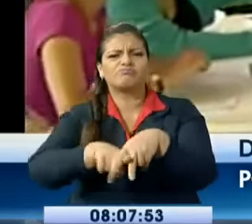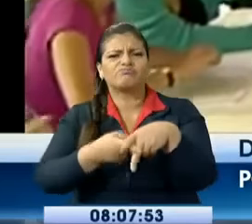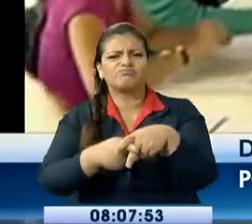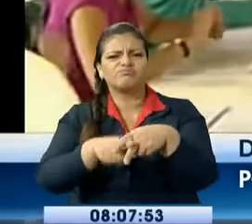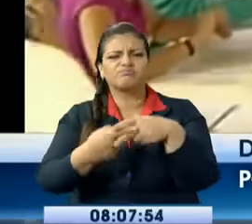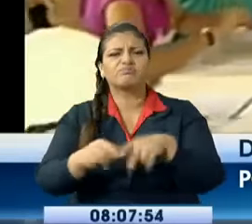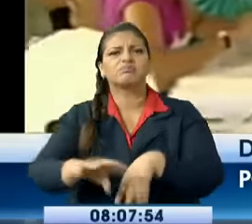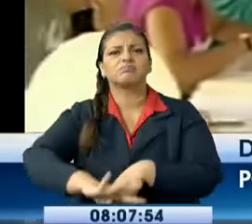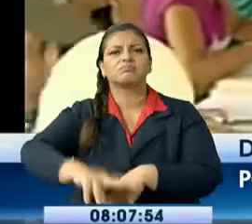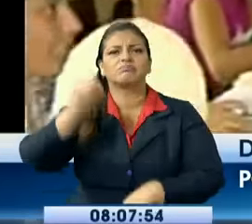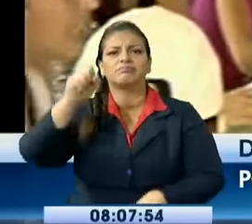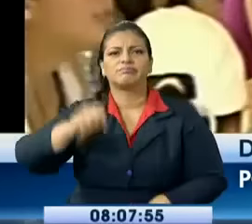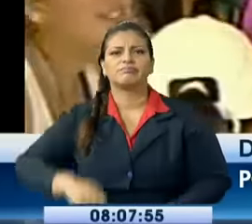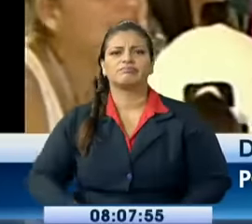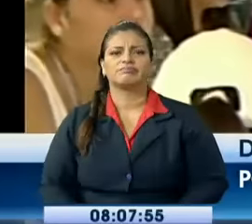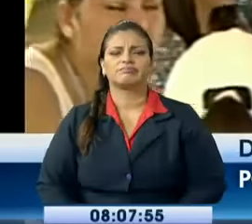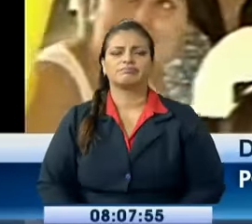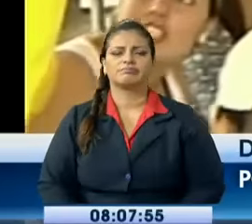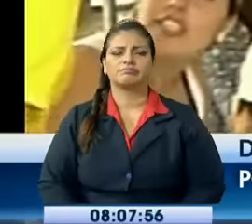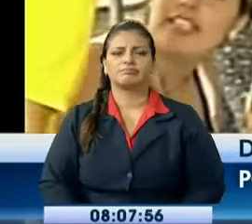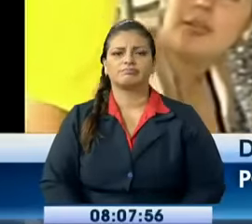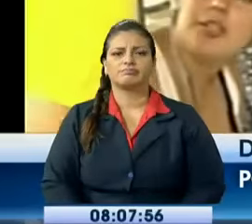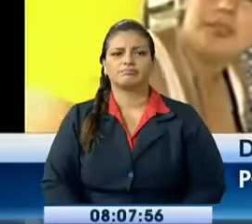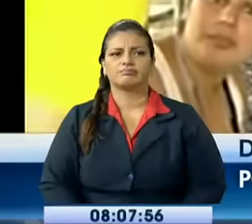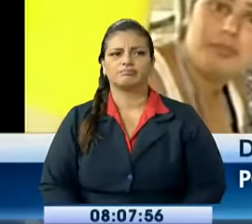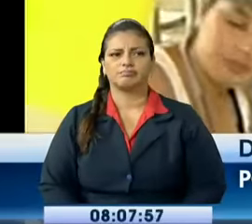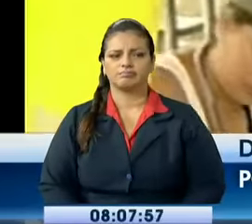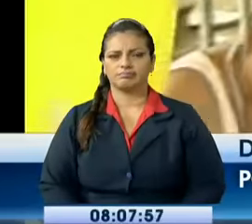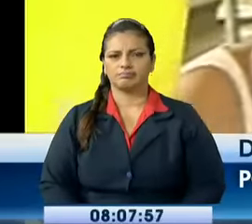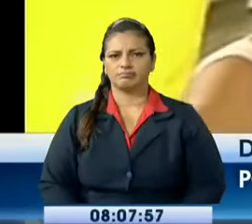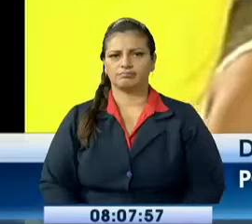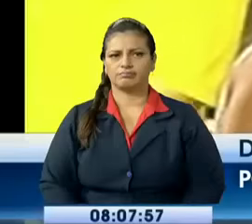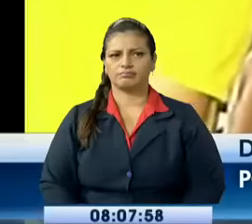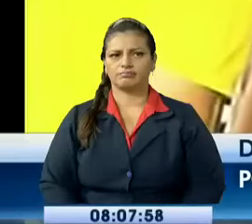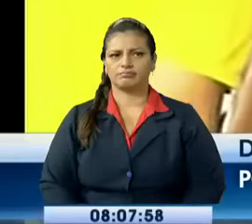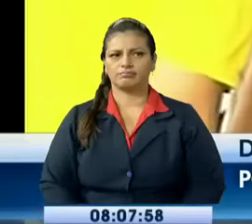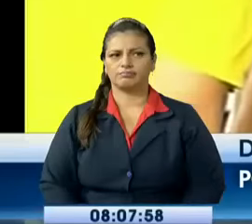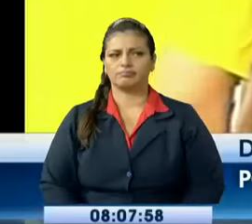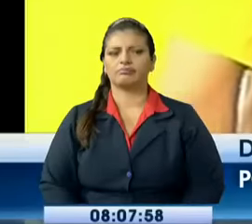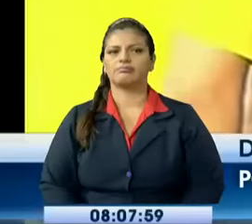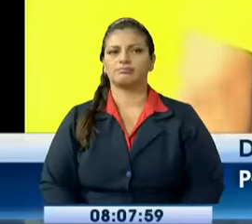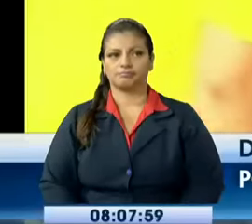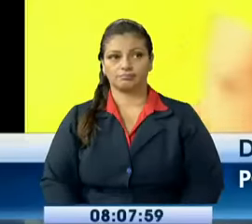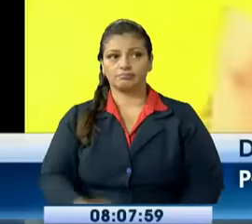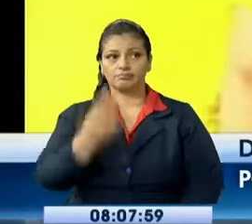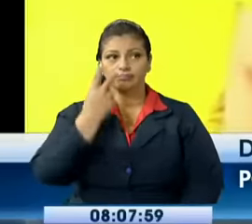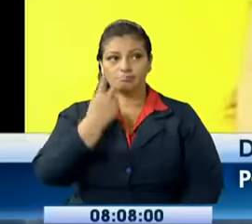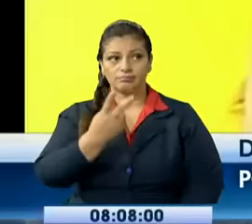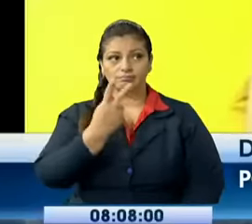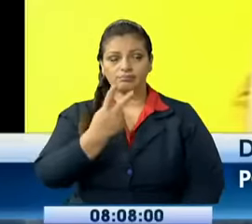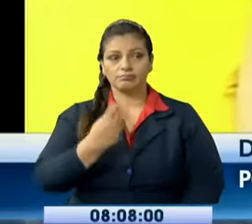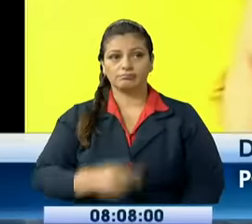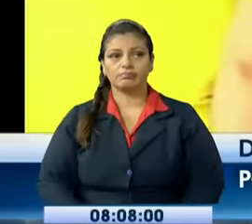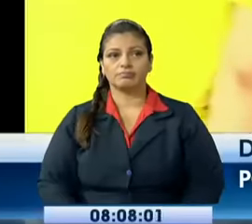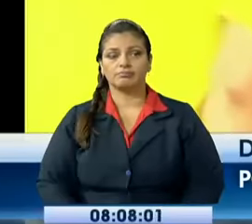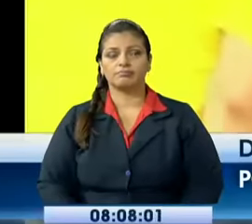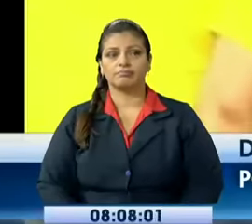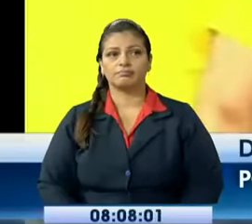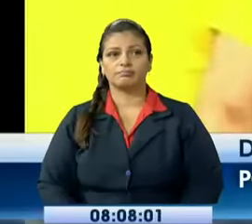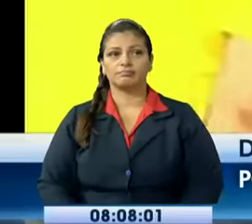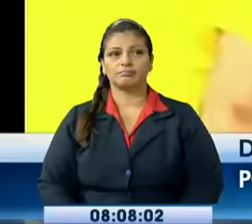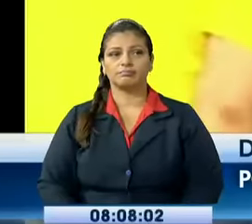hacen presentes a tratar de obtener el salvoconducto. Allí vemos, está llenando ya el